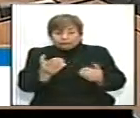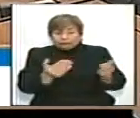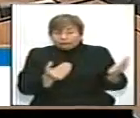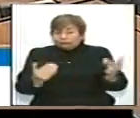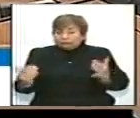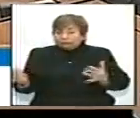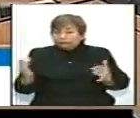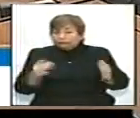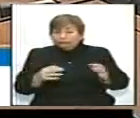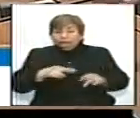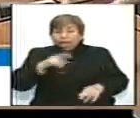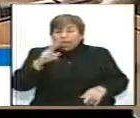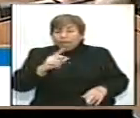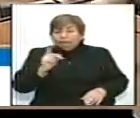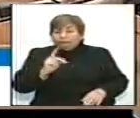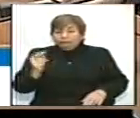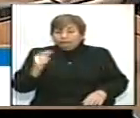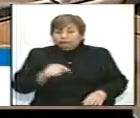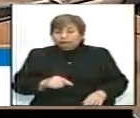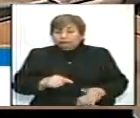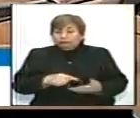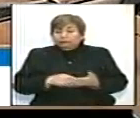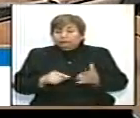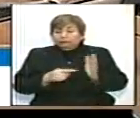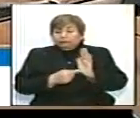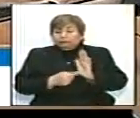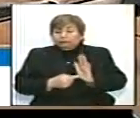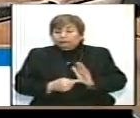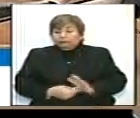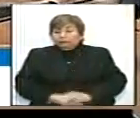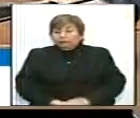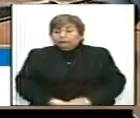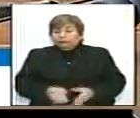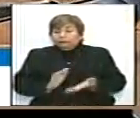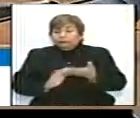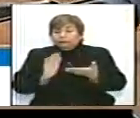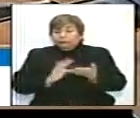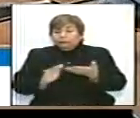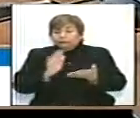el gobernador regional tampoco no ha venido a mandar una dispensa, un oficio,